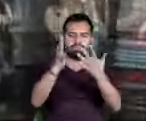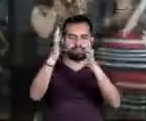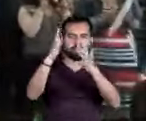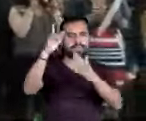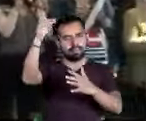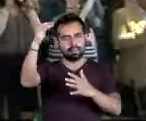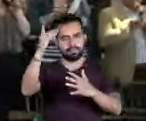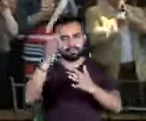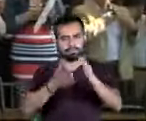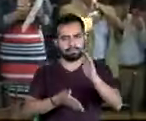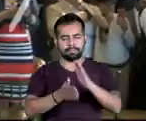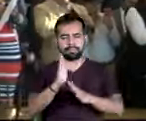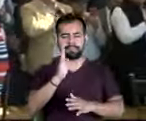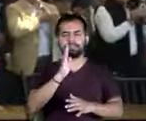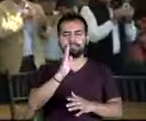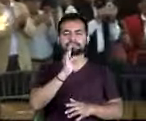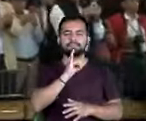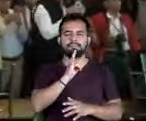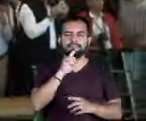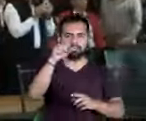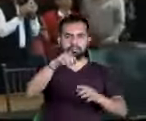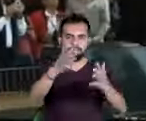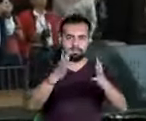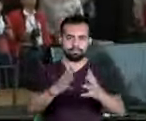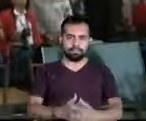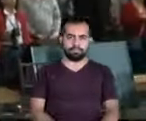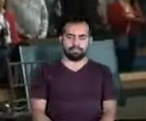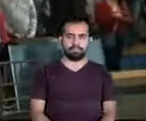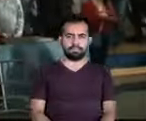a Valeria Coronel.